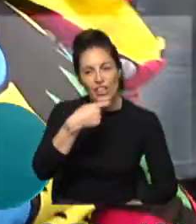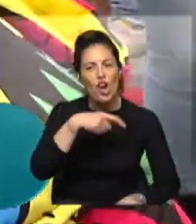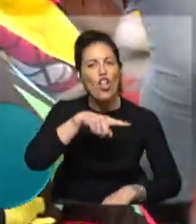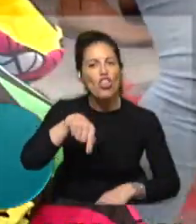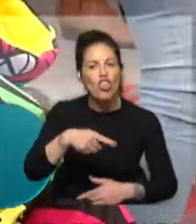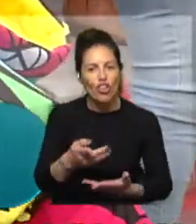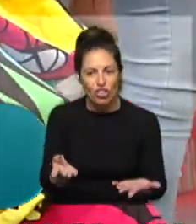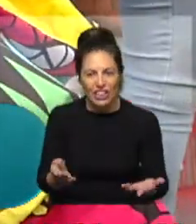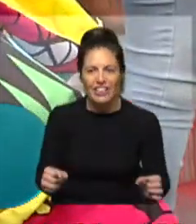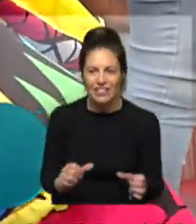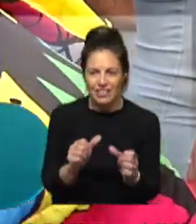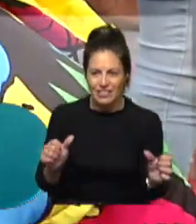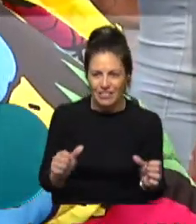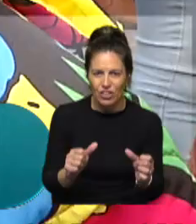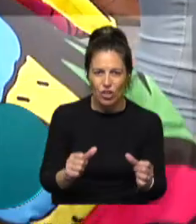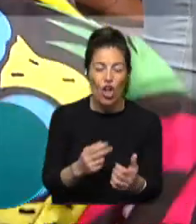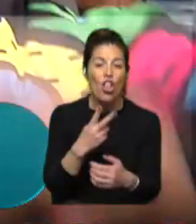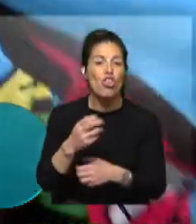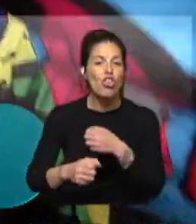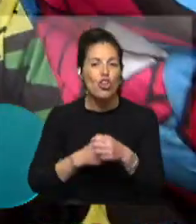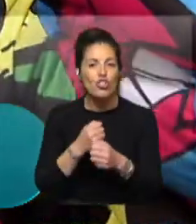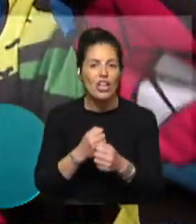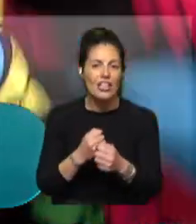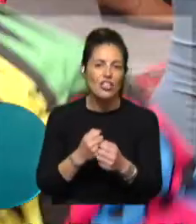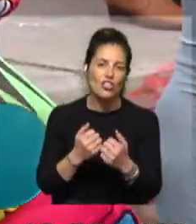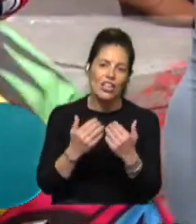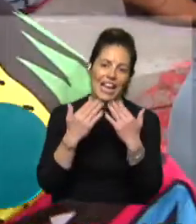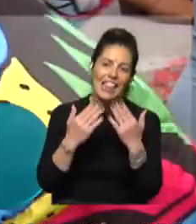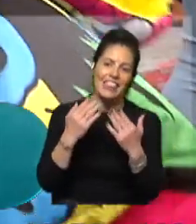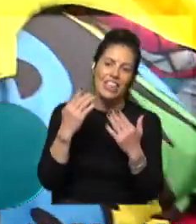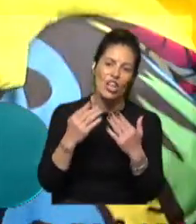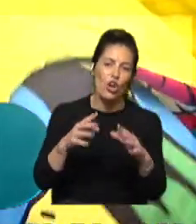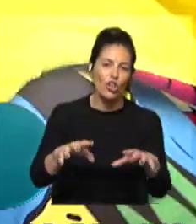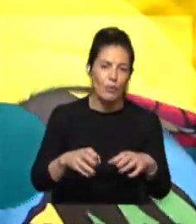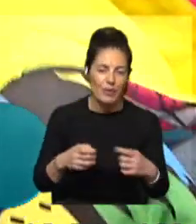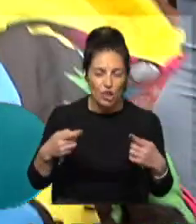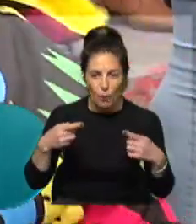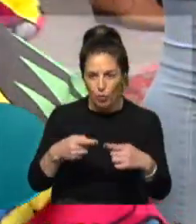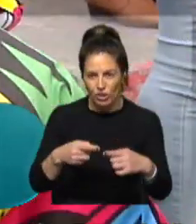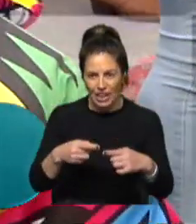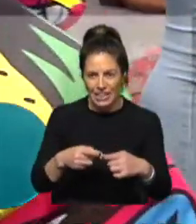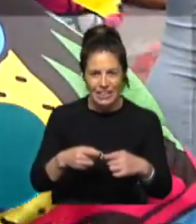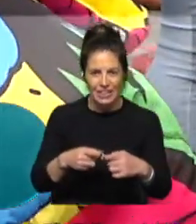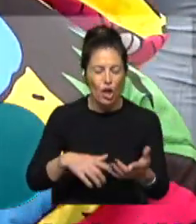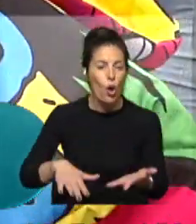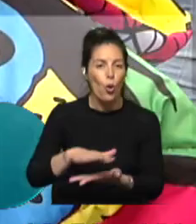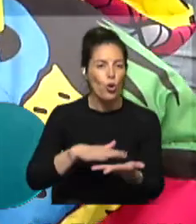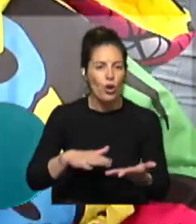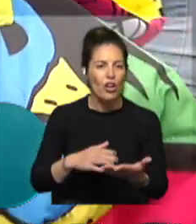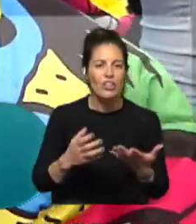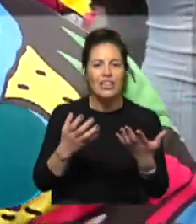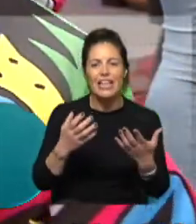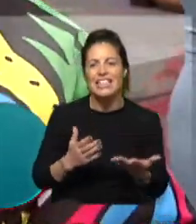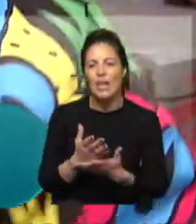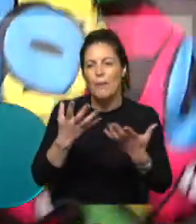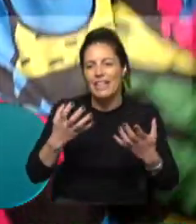las olas? ¿Qué estás haciendo ahora? Hace 2 años le agradezco infinitamente al universo. Estoy viviendo en Punta del Este, que es el lugar donde siempre solía vivir, porque tengo muchos amigos, surfeando